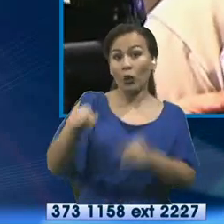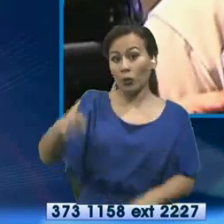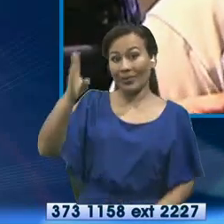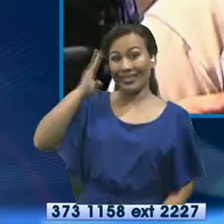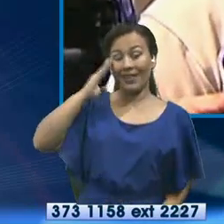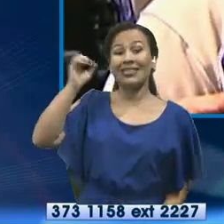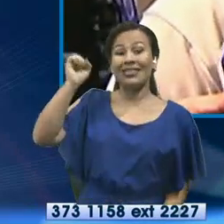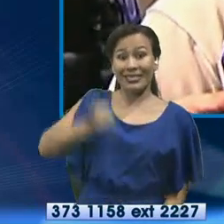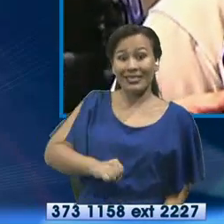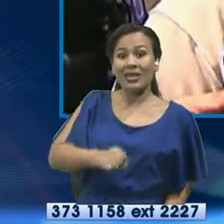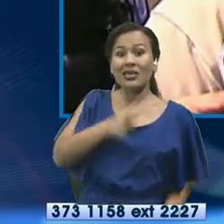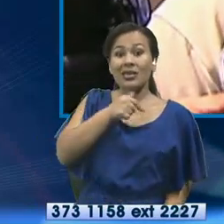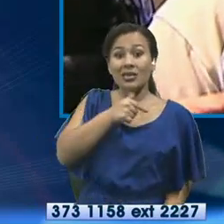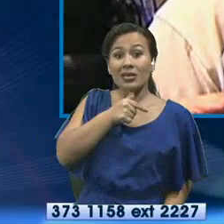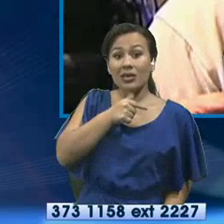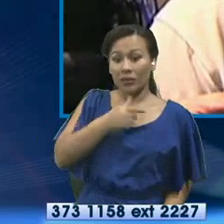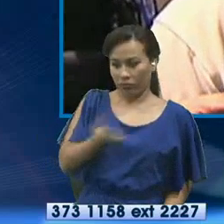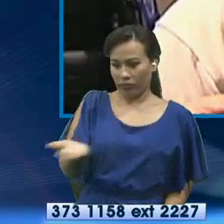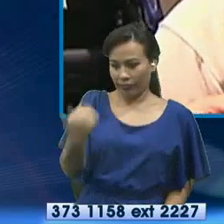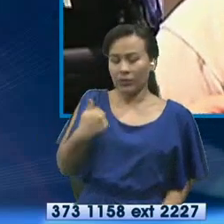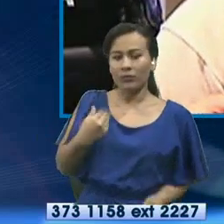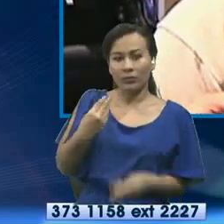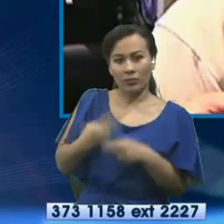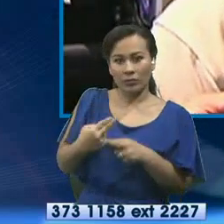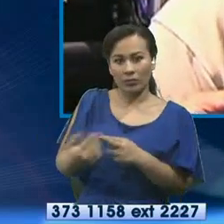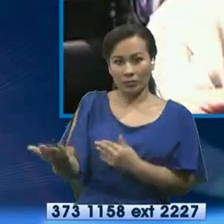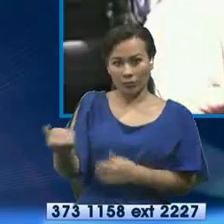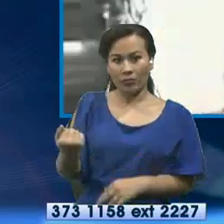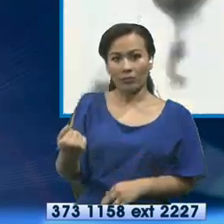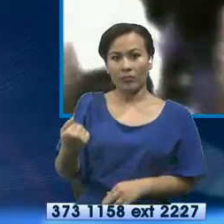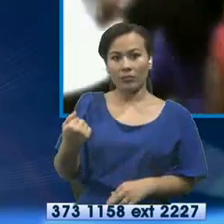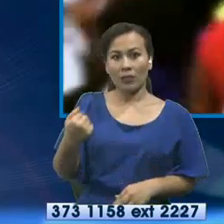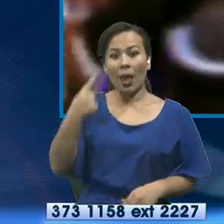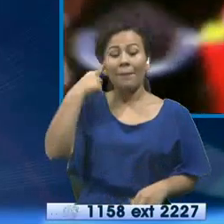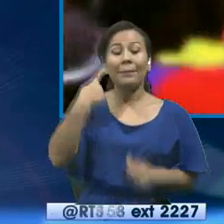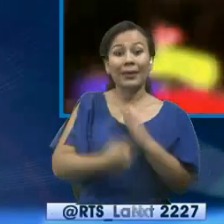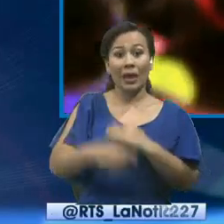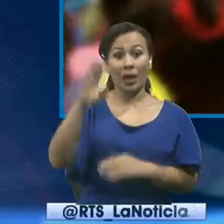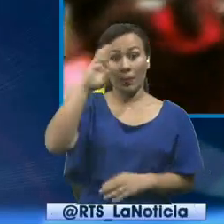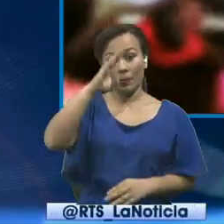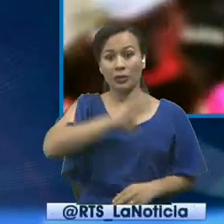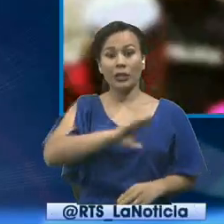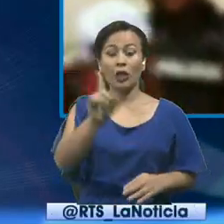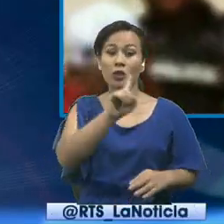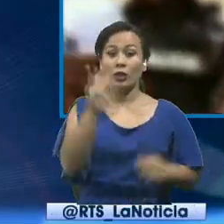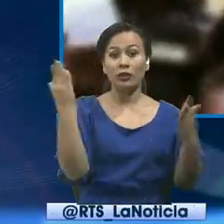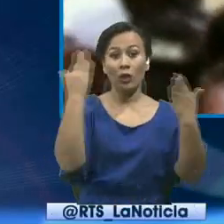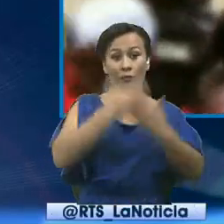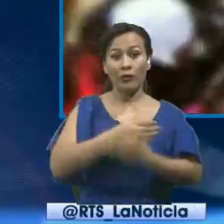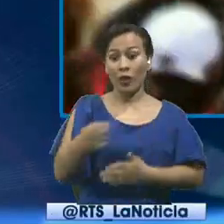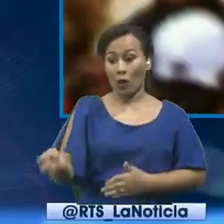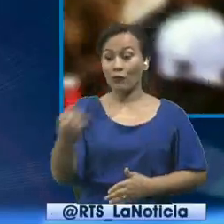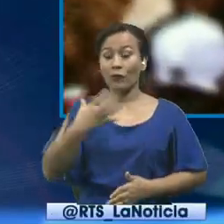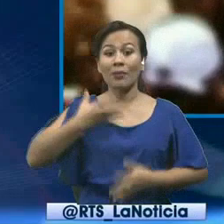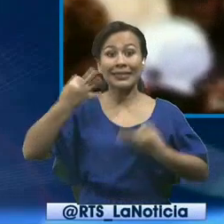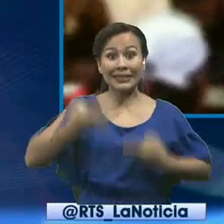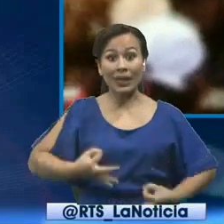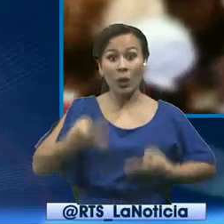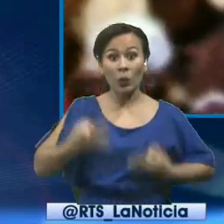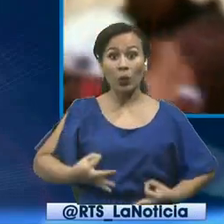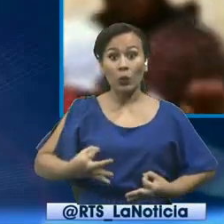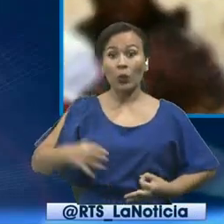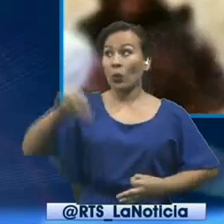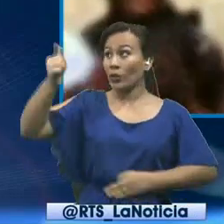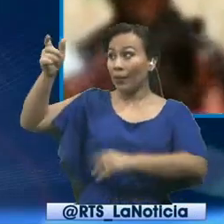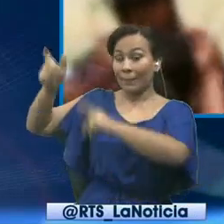redundancia. Señálenlos. Para que la policía incluso no se equivoque y coja a los que ustedes dicen son tan